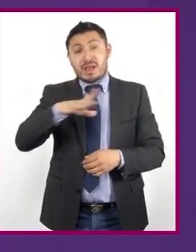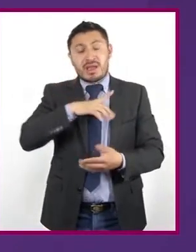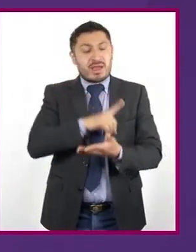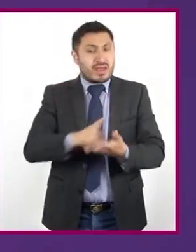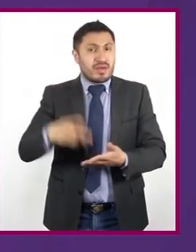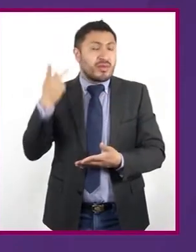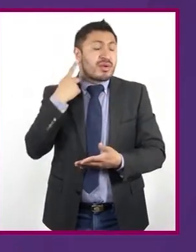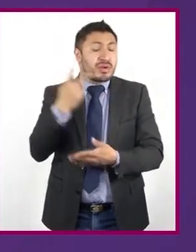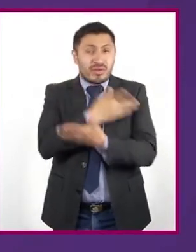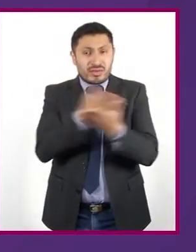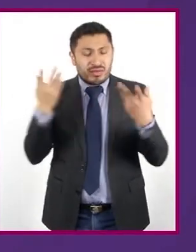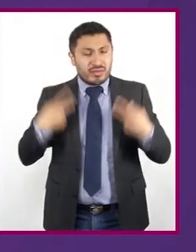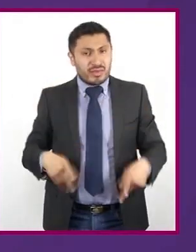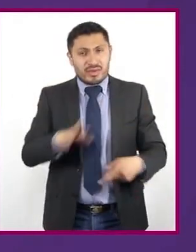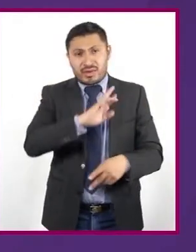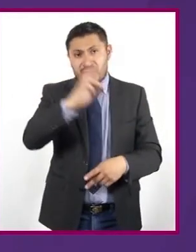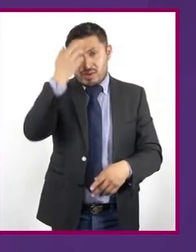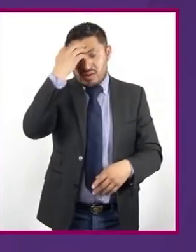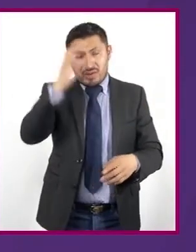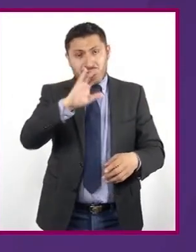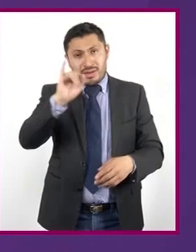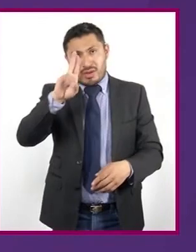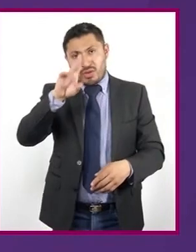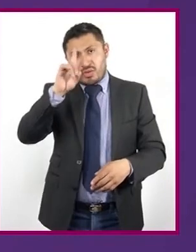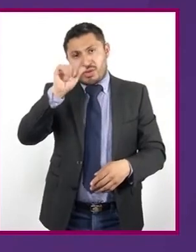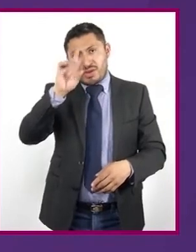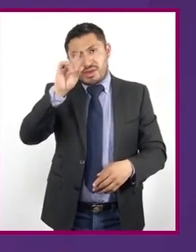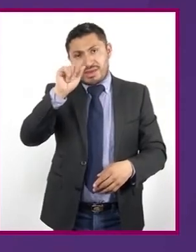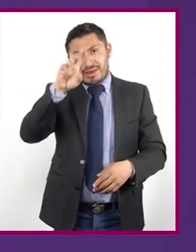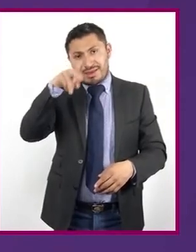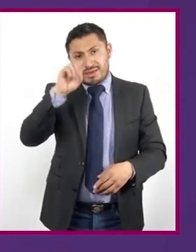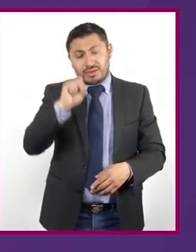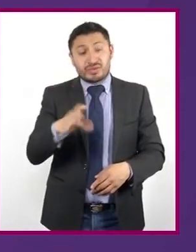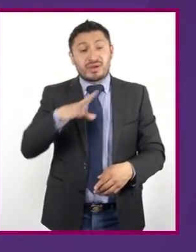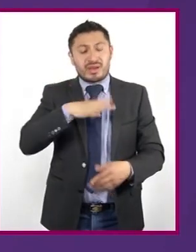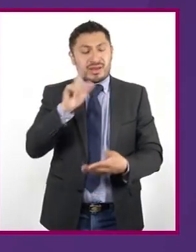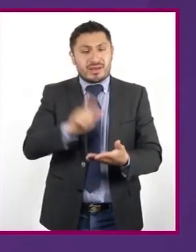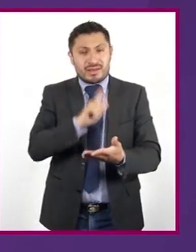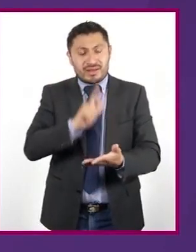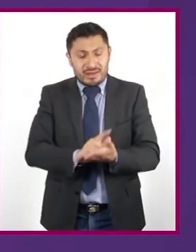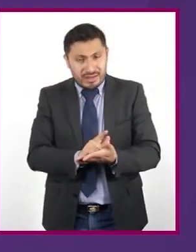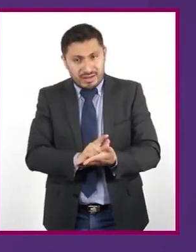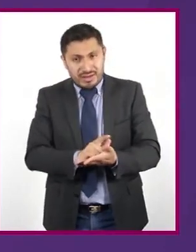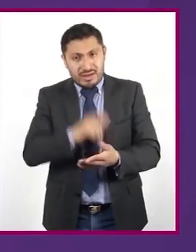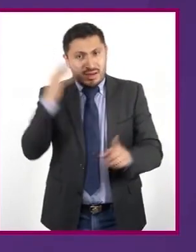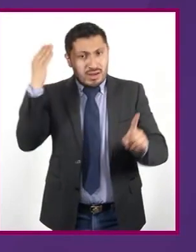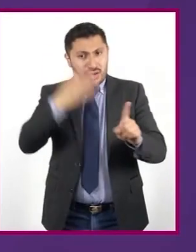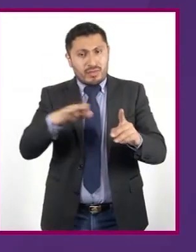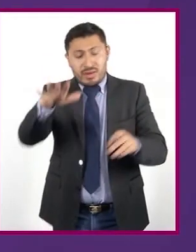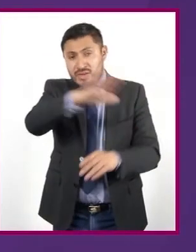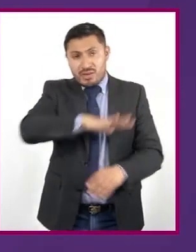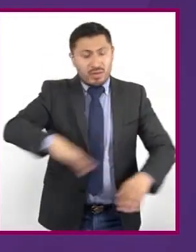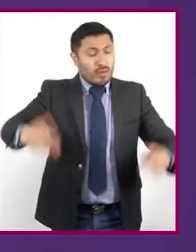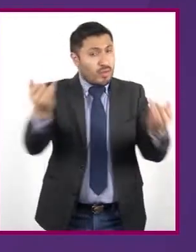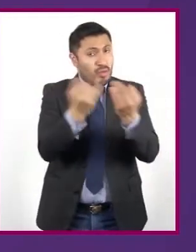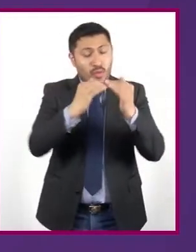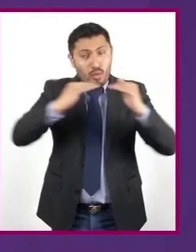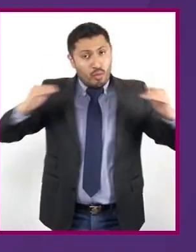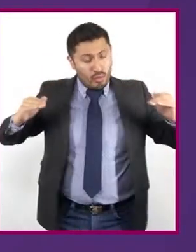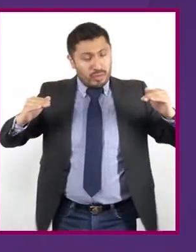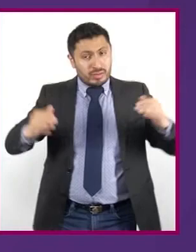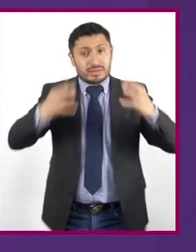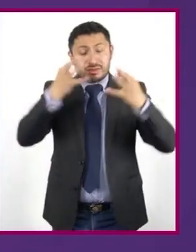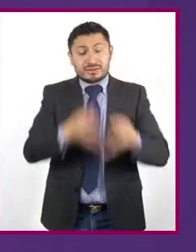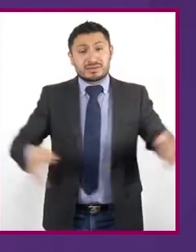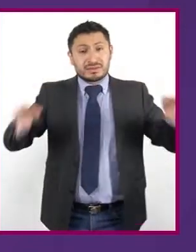les reconoce como ciudadanos, a quienes las leyes buscan homogeneizar en su diversidad. Es importante recordar que